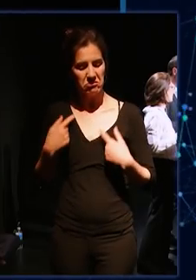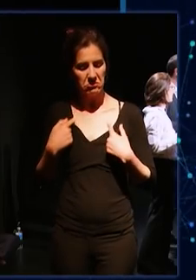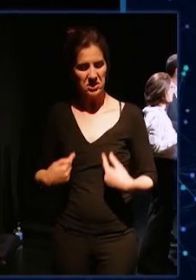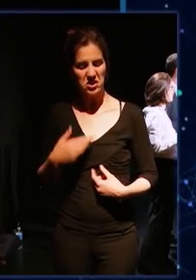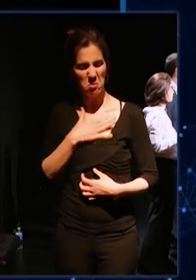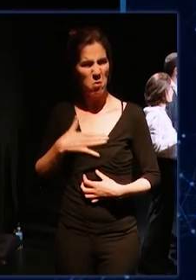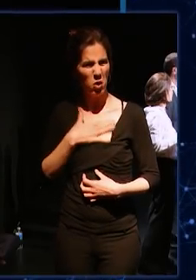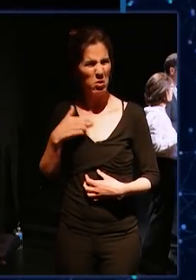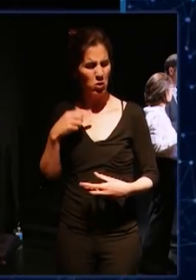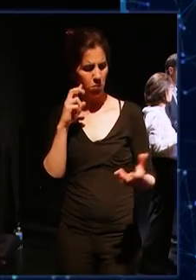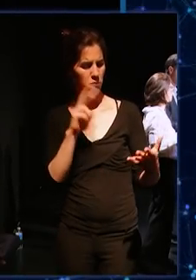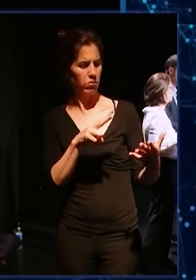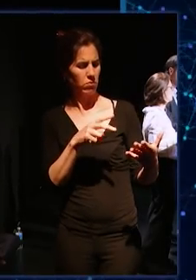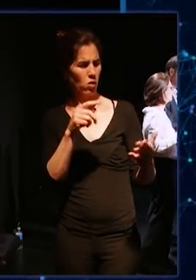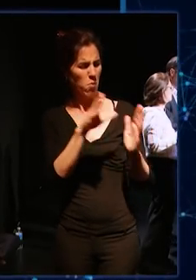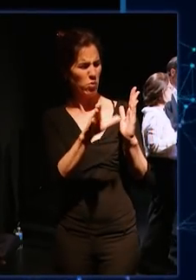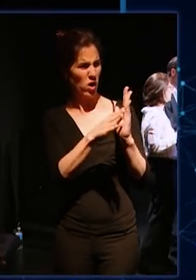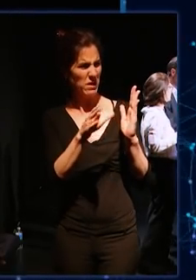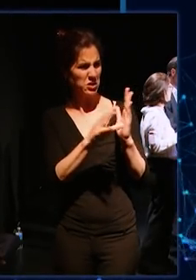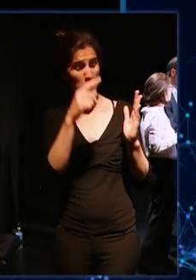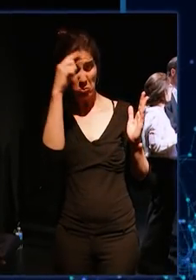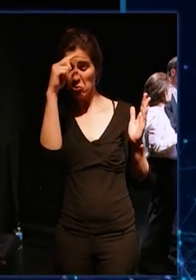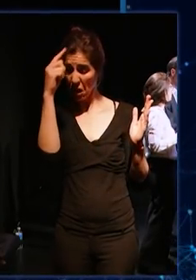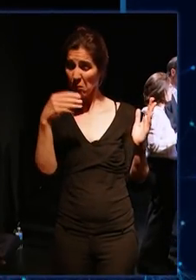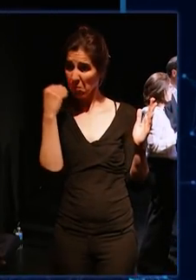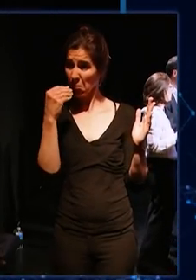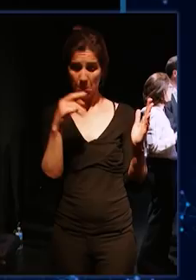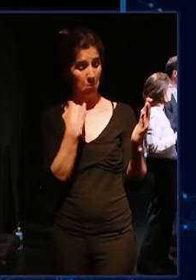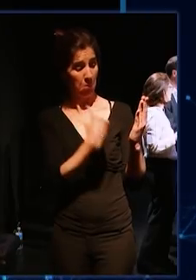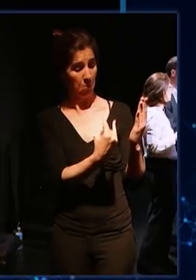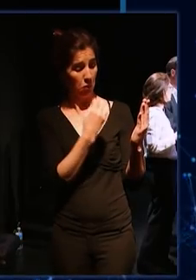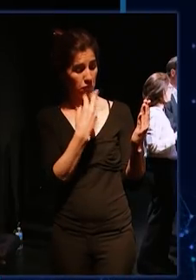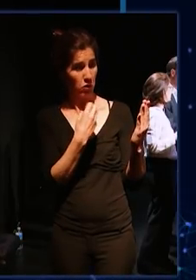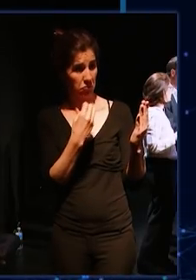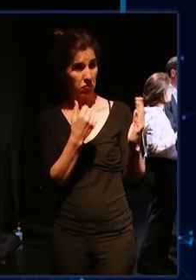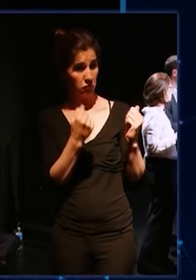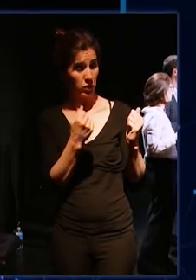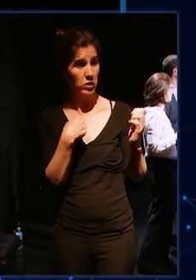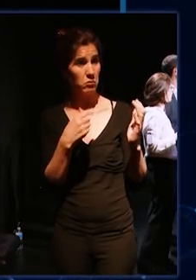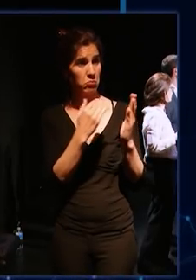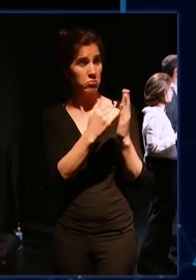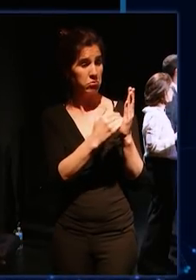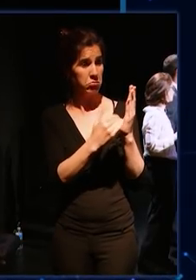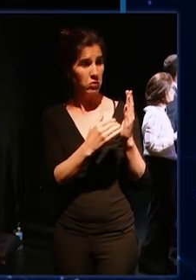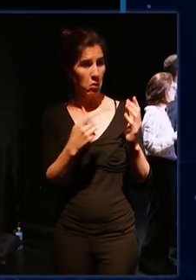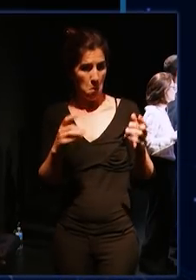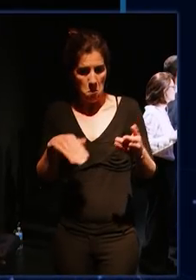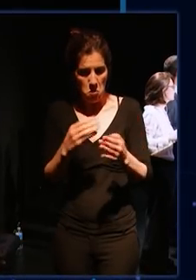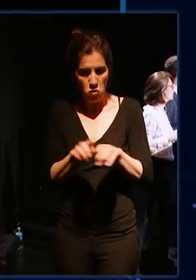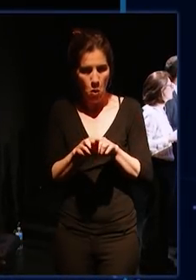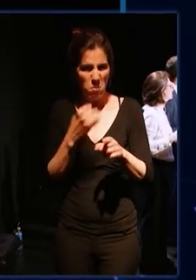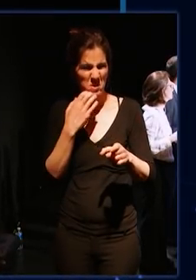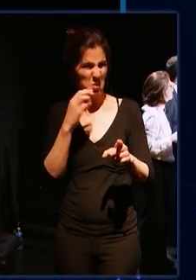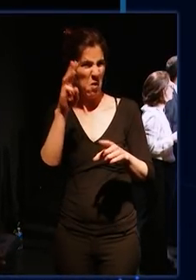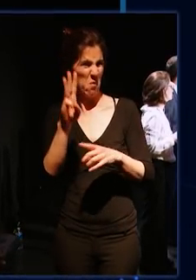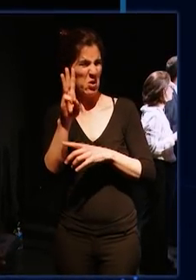una programación cultural que me pareció atractiva, incluso por encima de las posibilidades de una población de estas dimensiones.